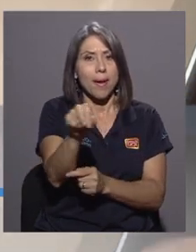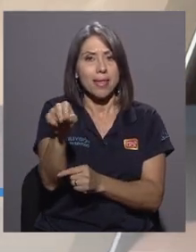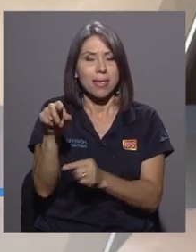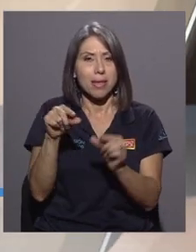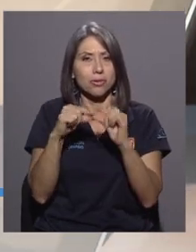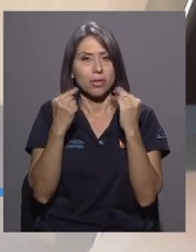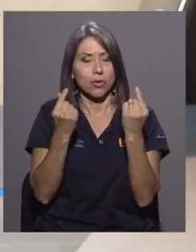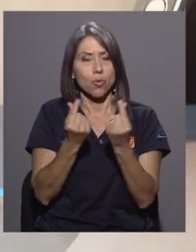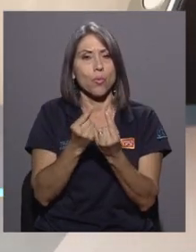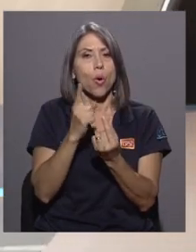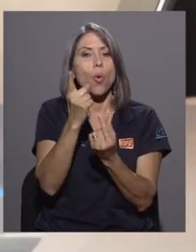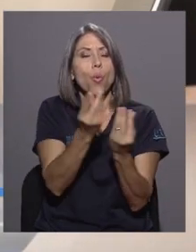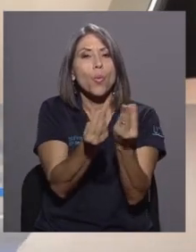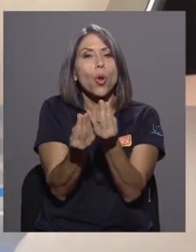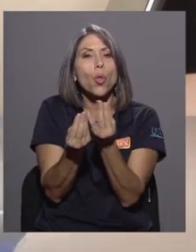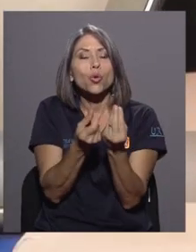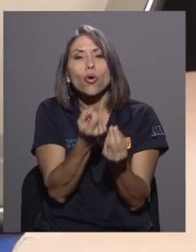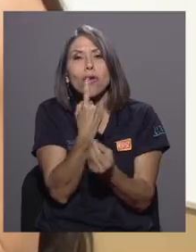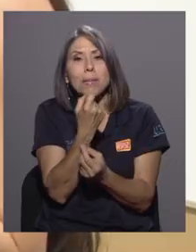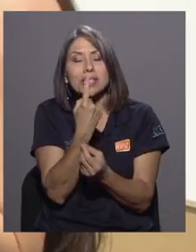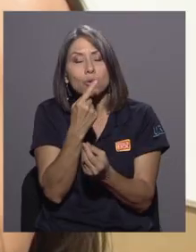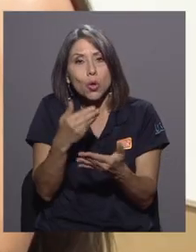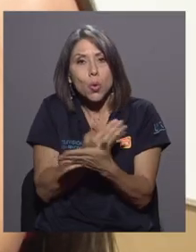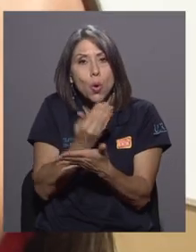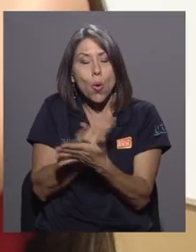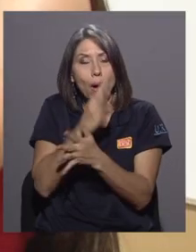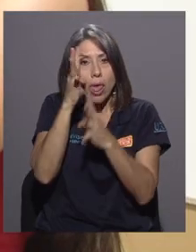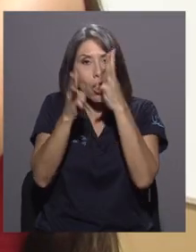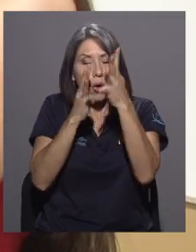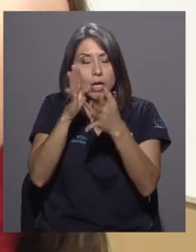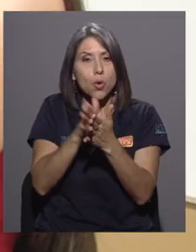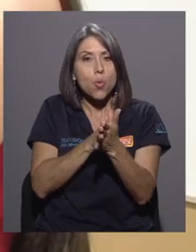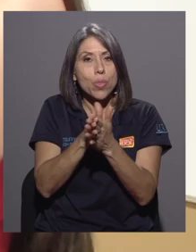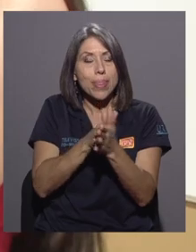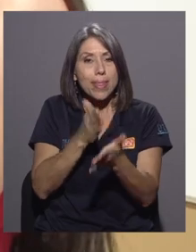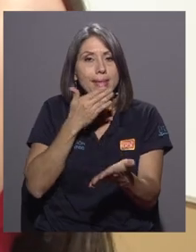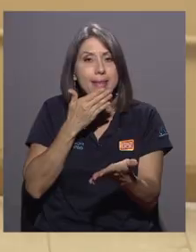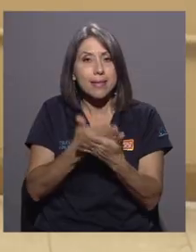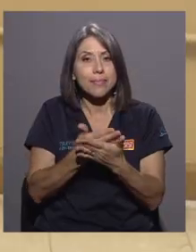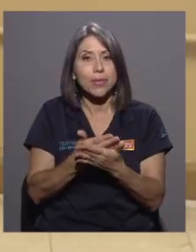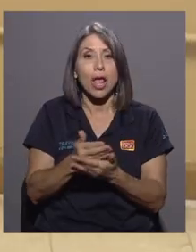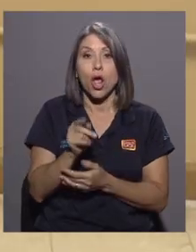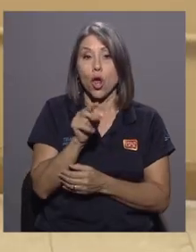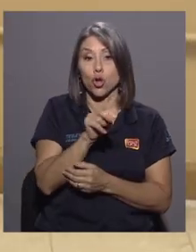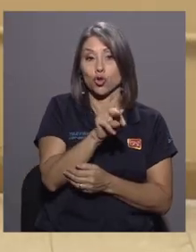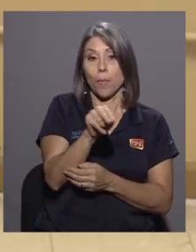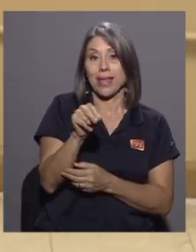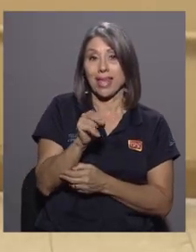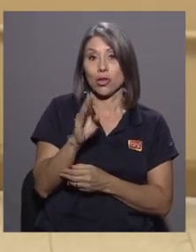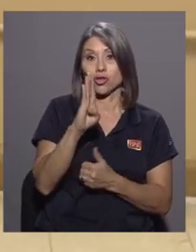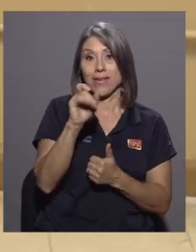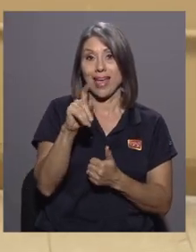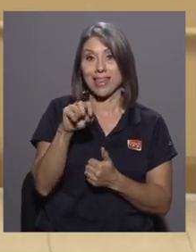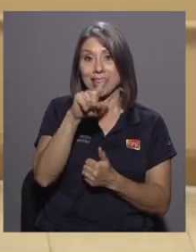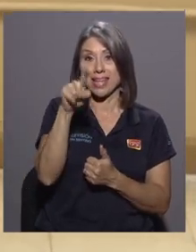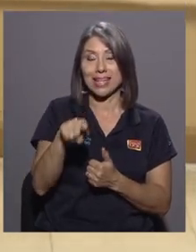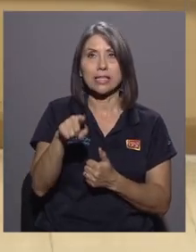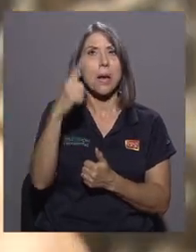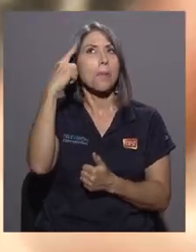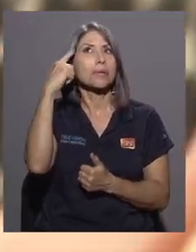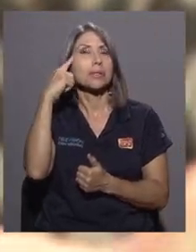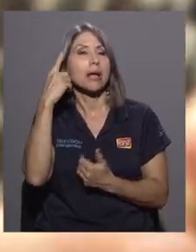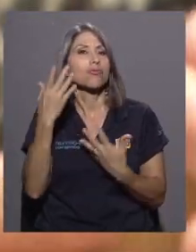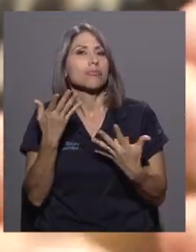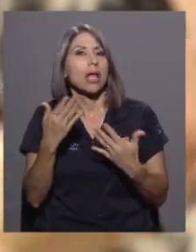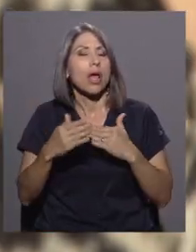grupo en un producto farmacéutico innovador y útil. Los compañeros de Beatriz, por ejemplo, trabajaron en la creación de una base